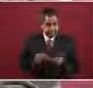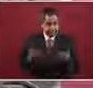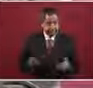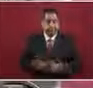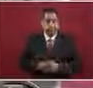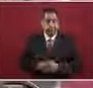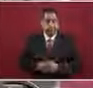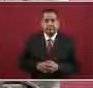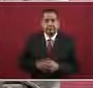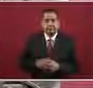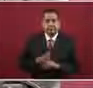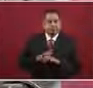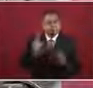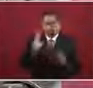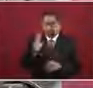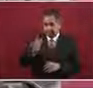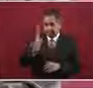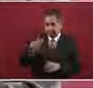ya no hay